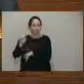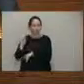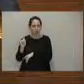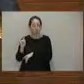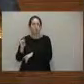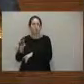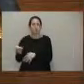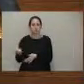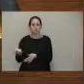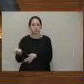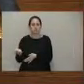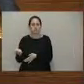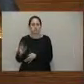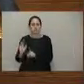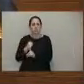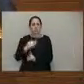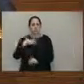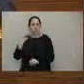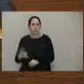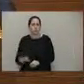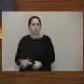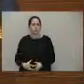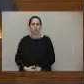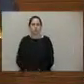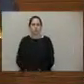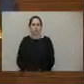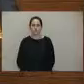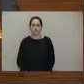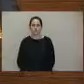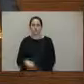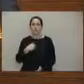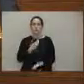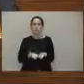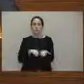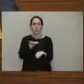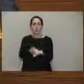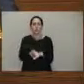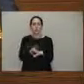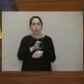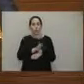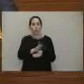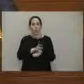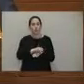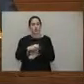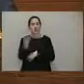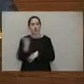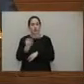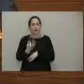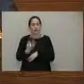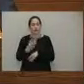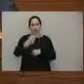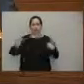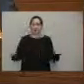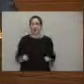pueden solventarse. Y, por lo tanto, lo que le pedimos a la Consejería es que desarrolle todas las